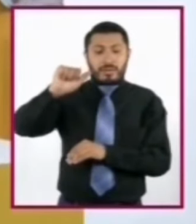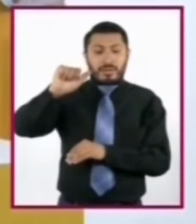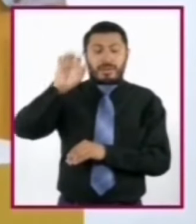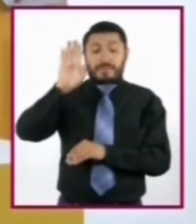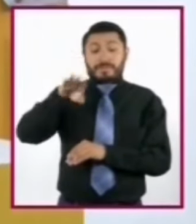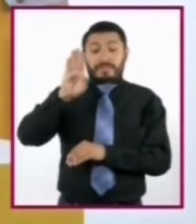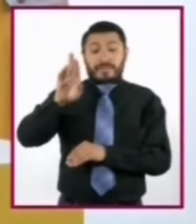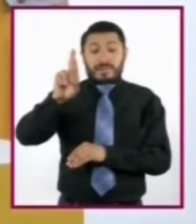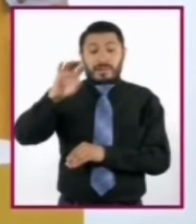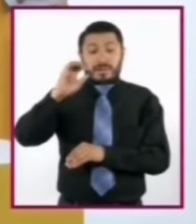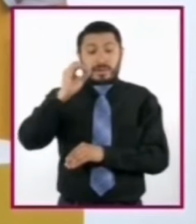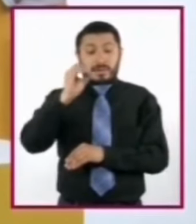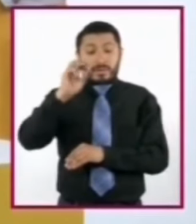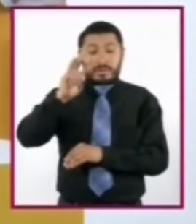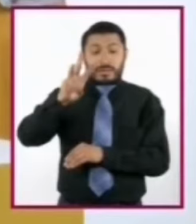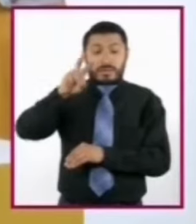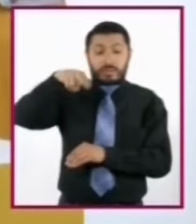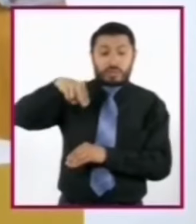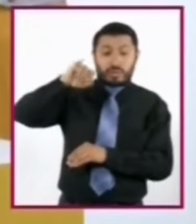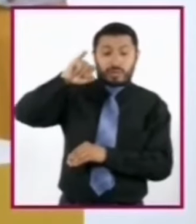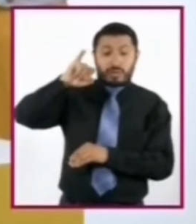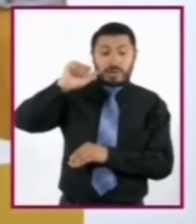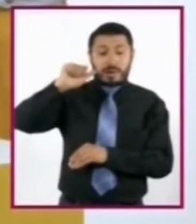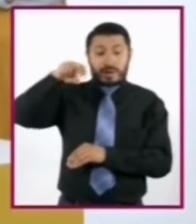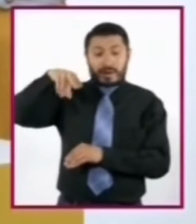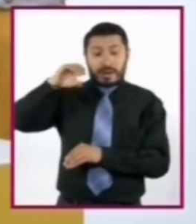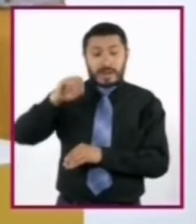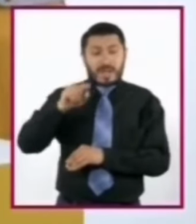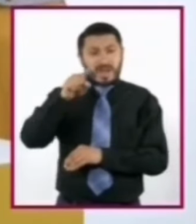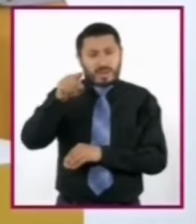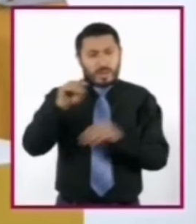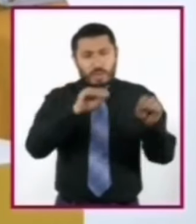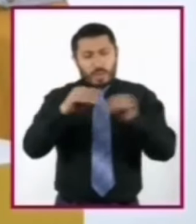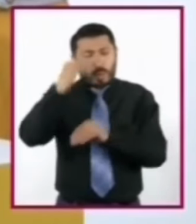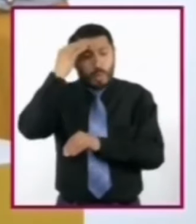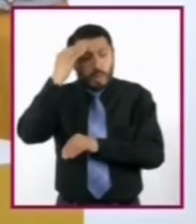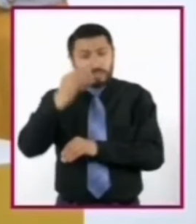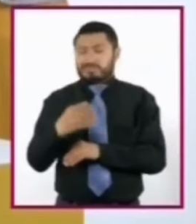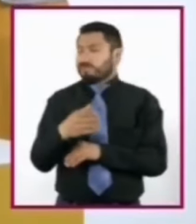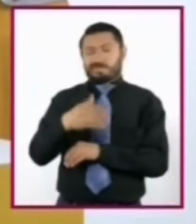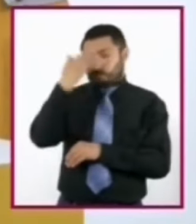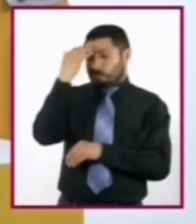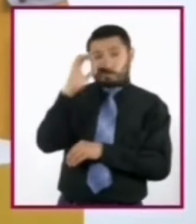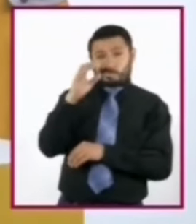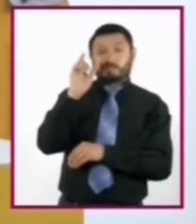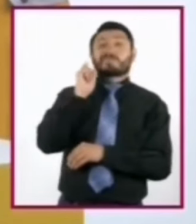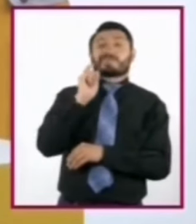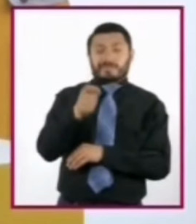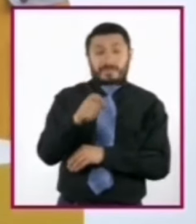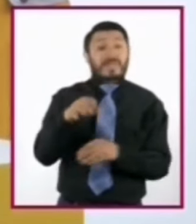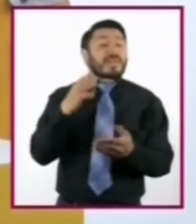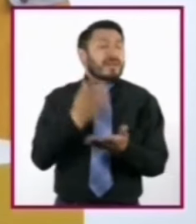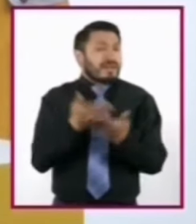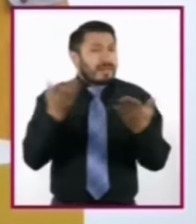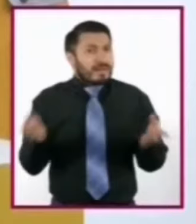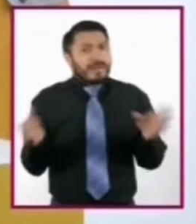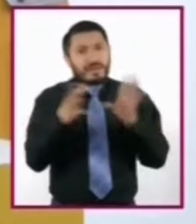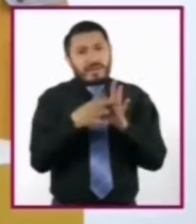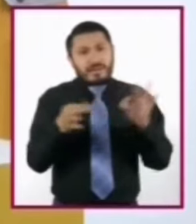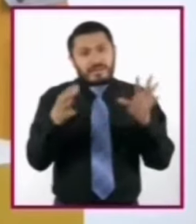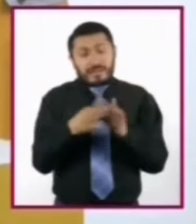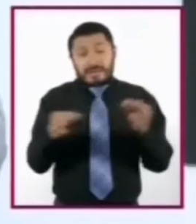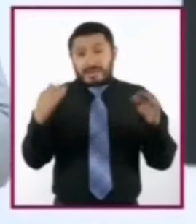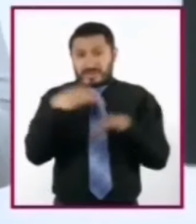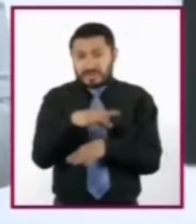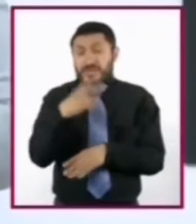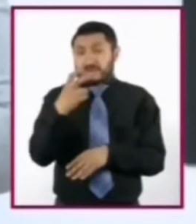Es la primera vez que escucho ese término. ¿A qué se refiere? Bueno, entonces vamos a platicar un poco acerca